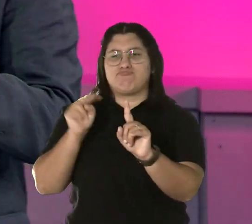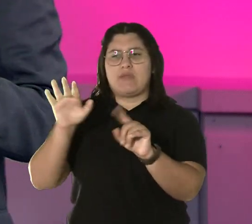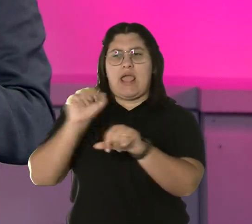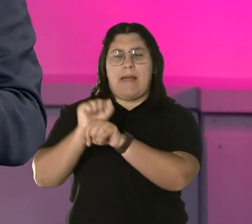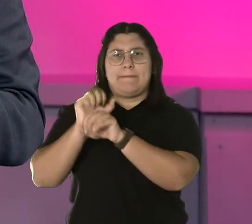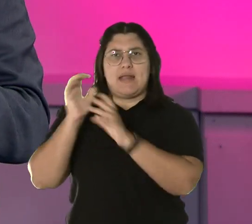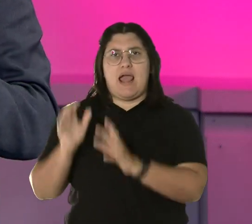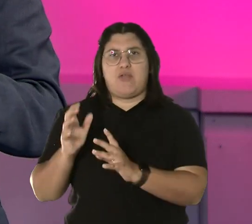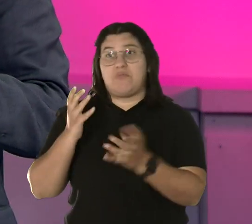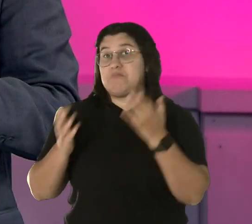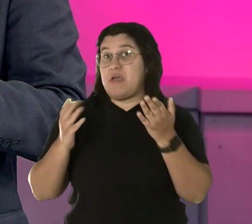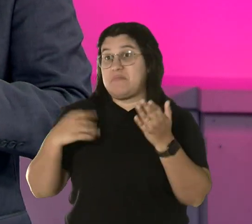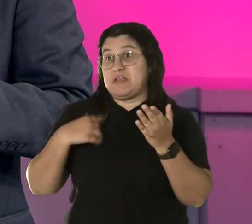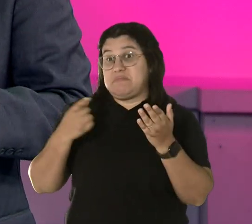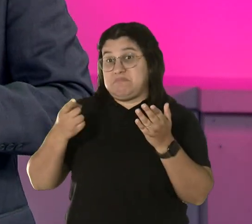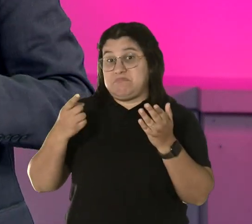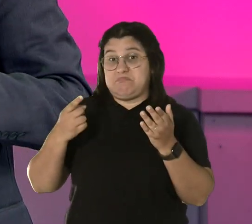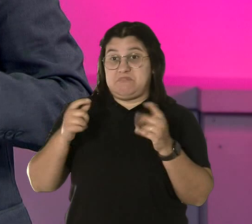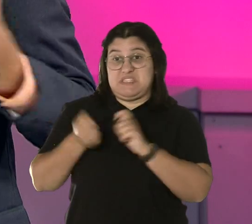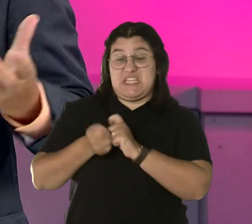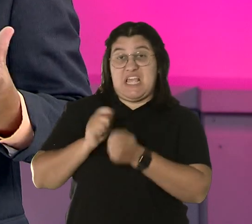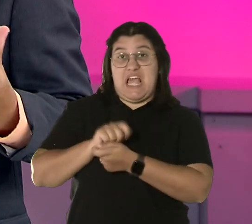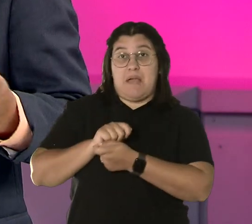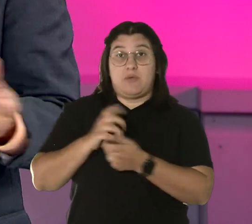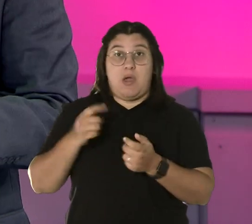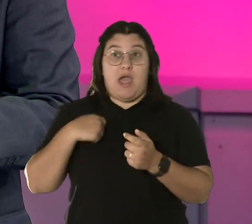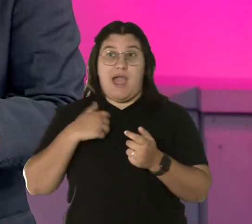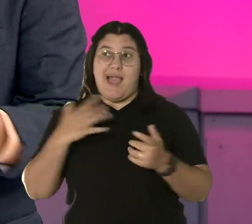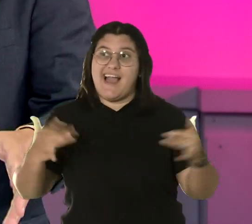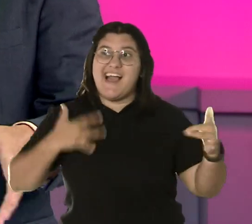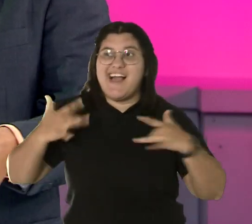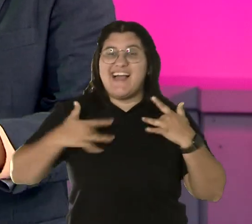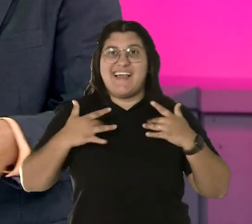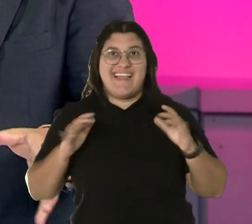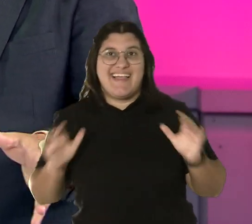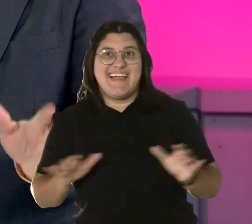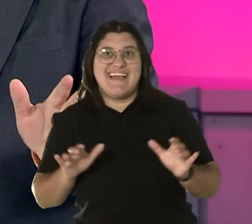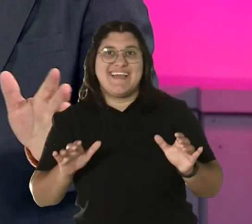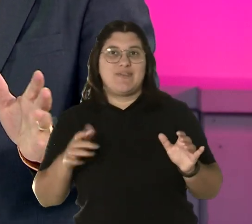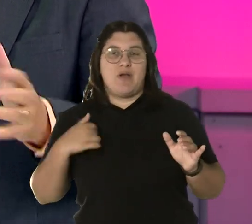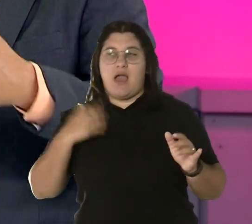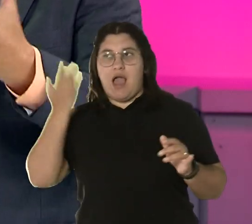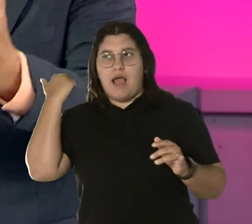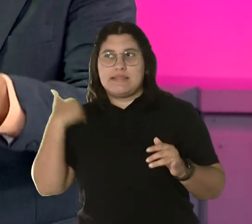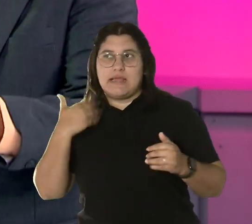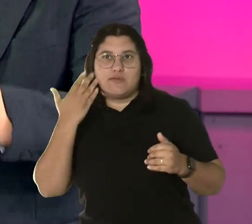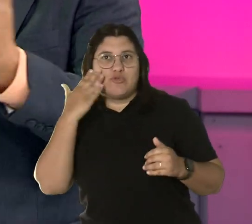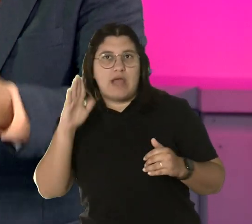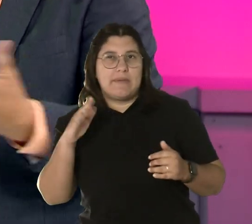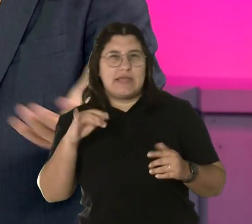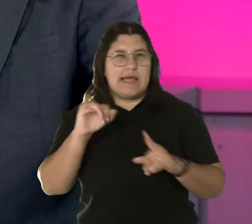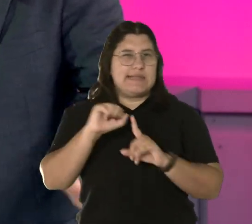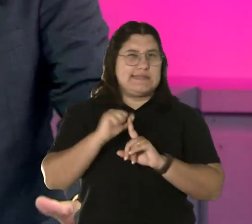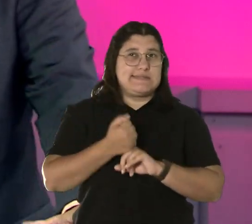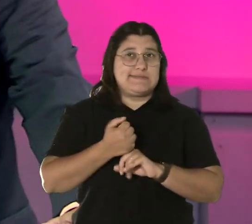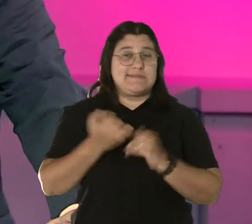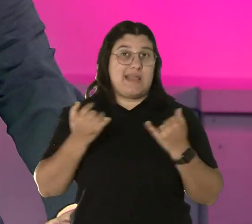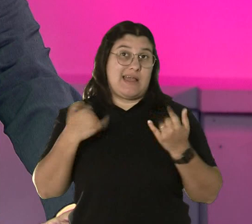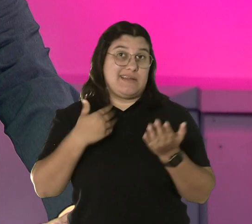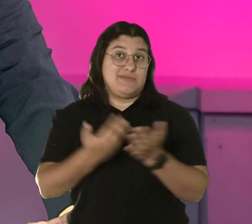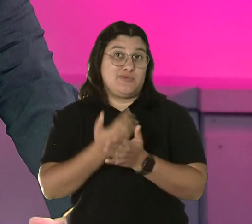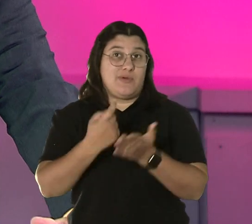al ver estos cambios, la motivación que tenía se le puede ir, o a lo mejor hasta desconocía esta reforma y entonces es parte de una nueva